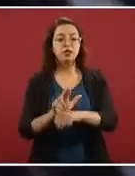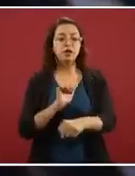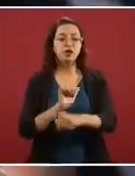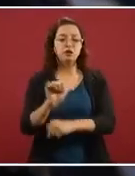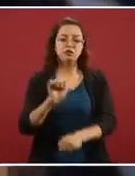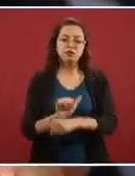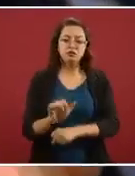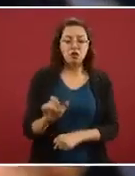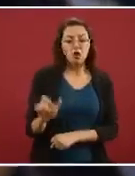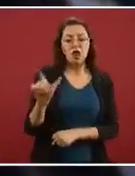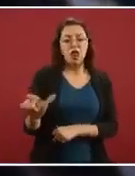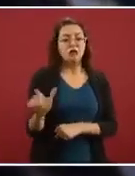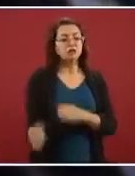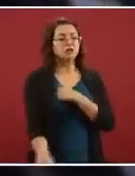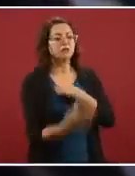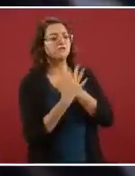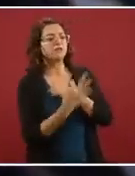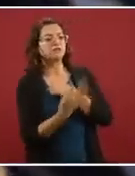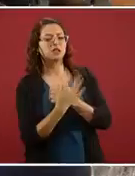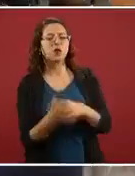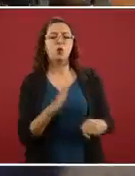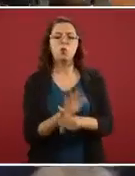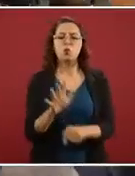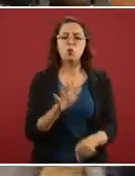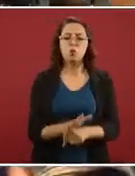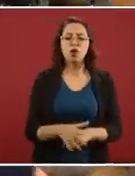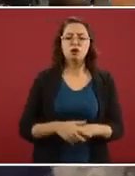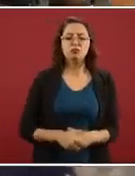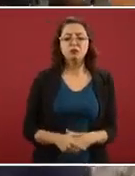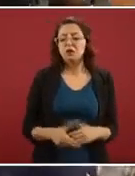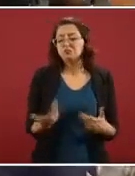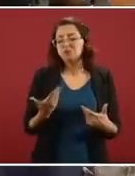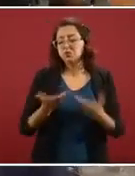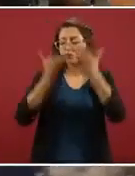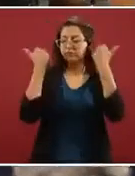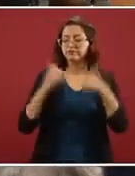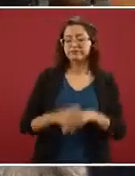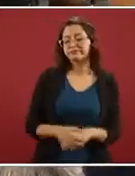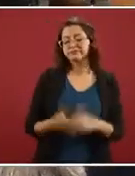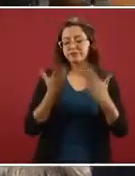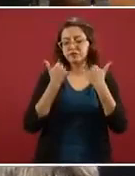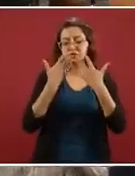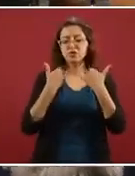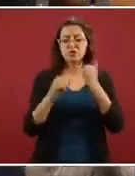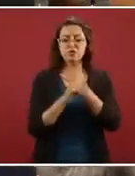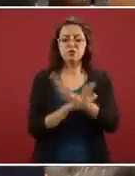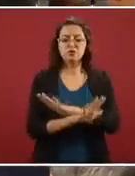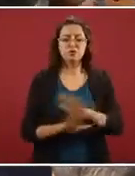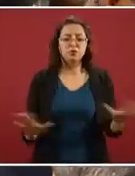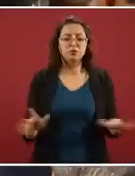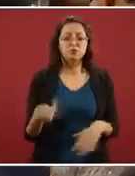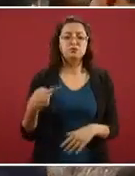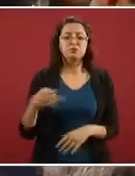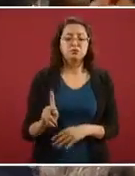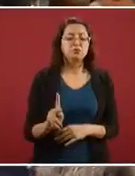defensa? A propósito de lo que usted dijo. No tengo información, pero va a